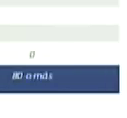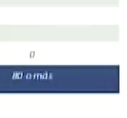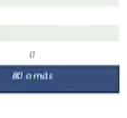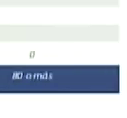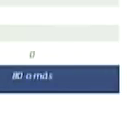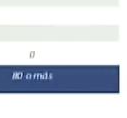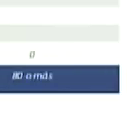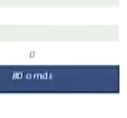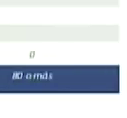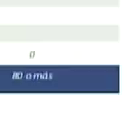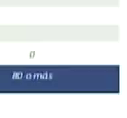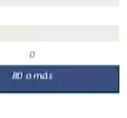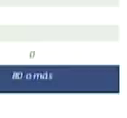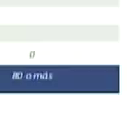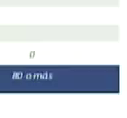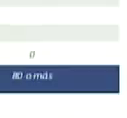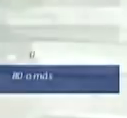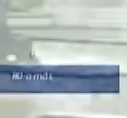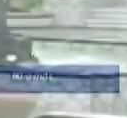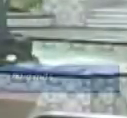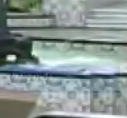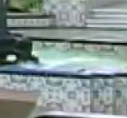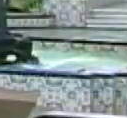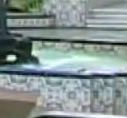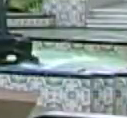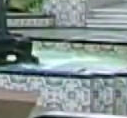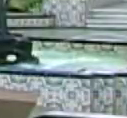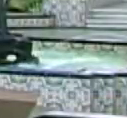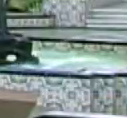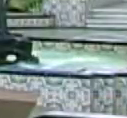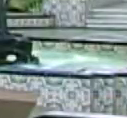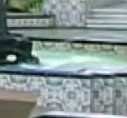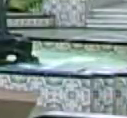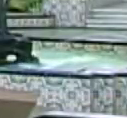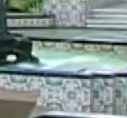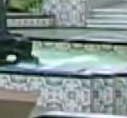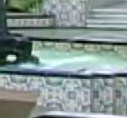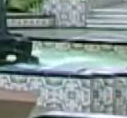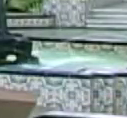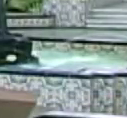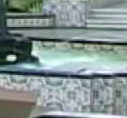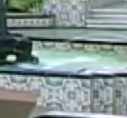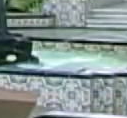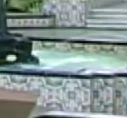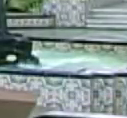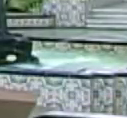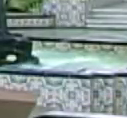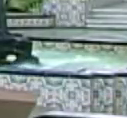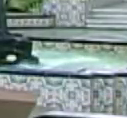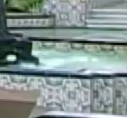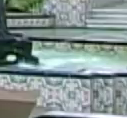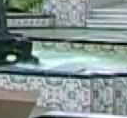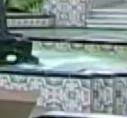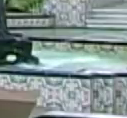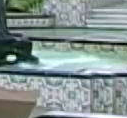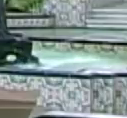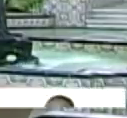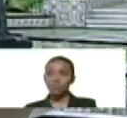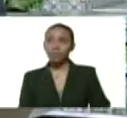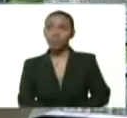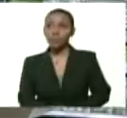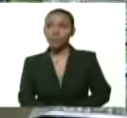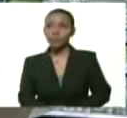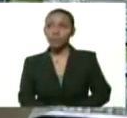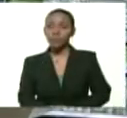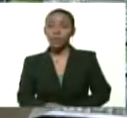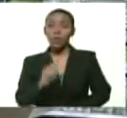para prevenir la propia infección. Y 2, porque si en la casa donde vive